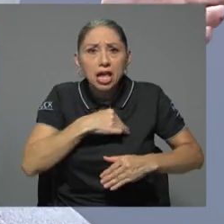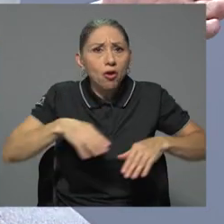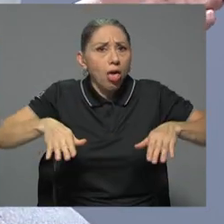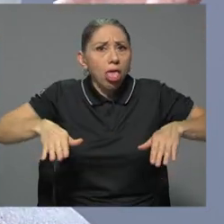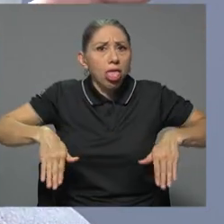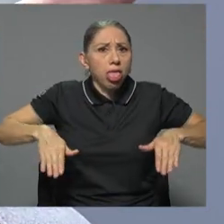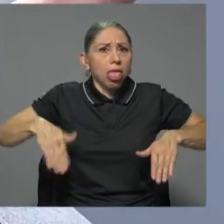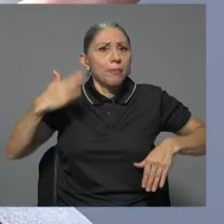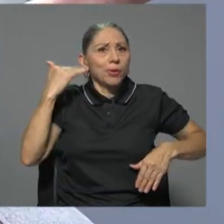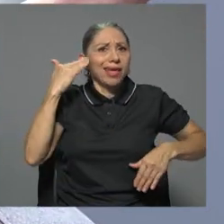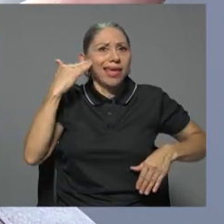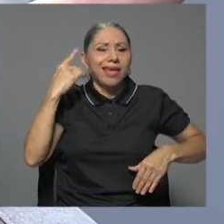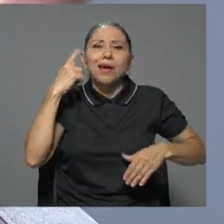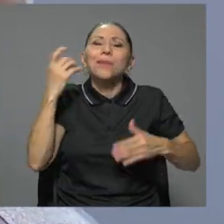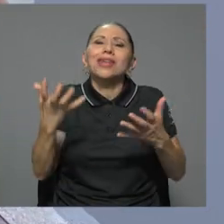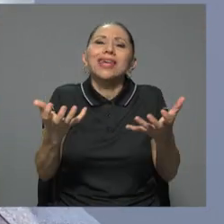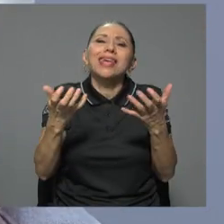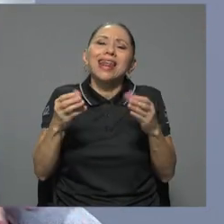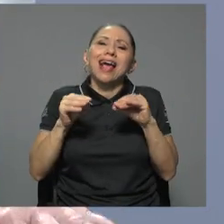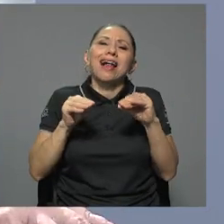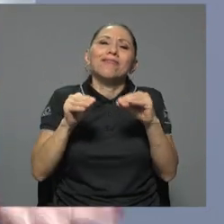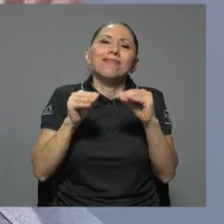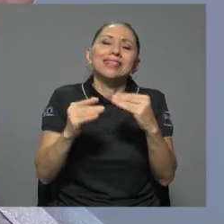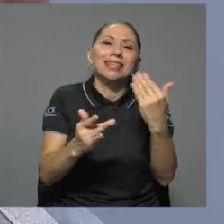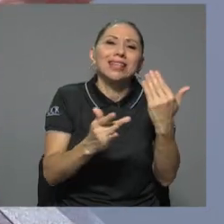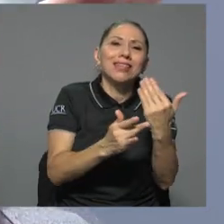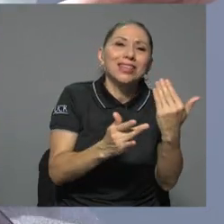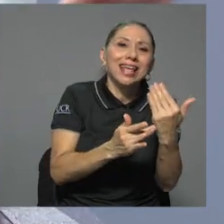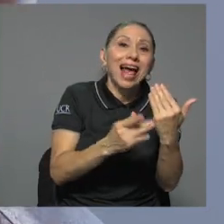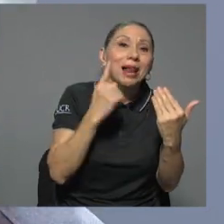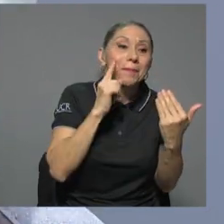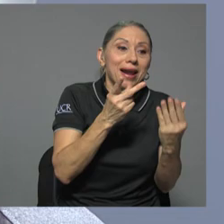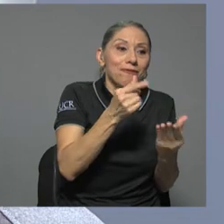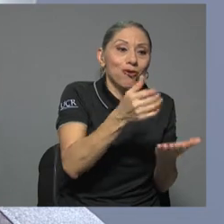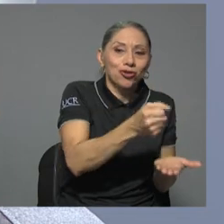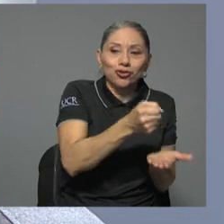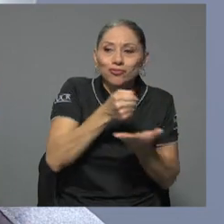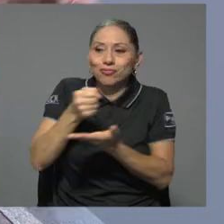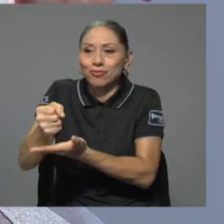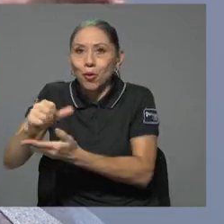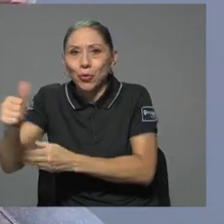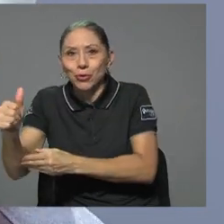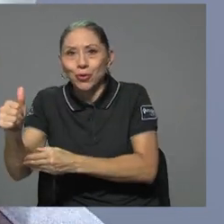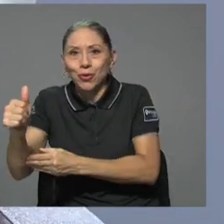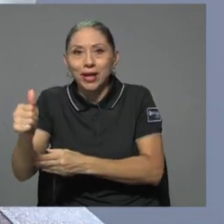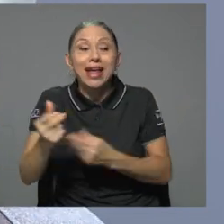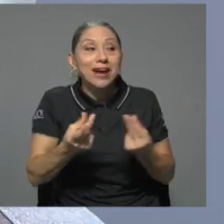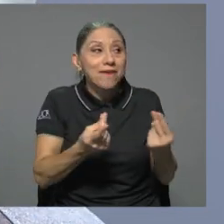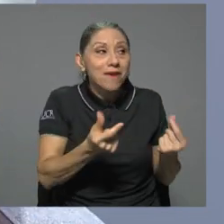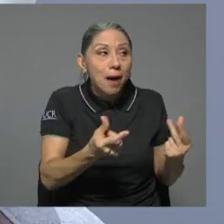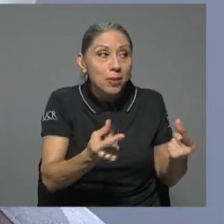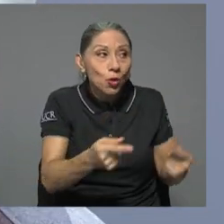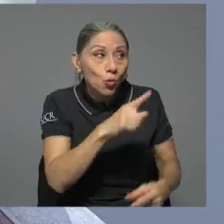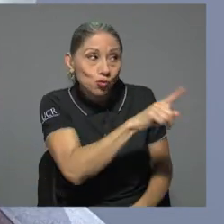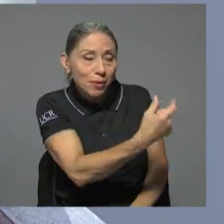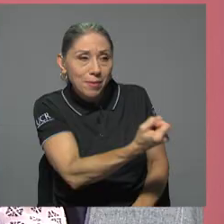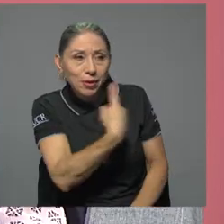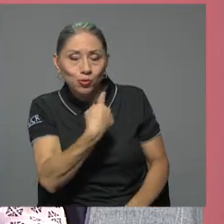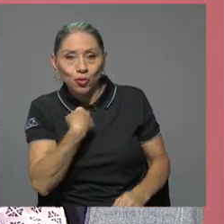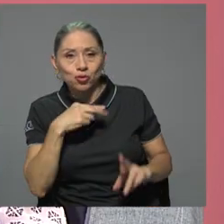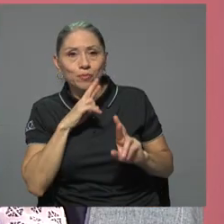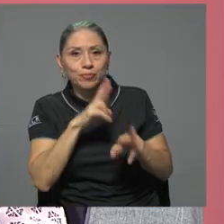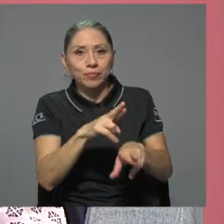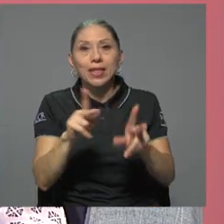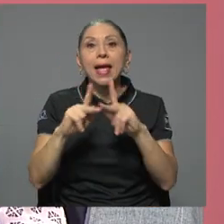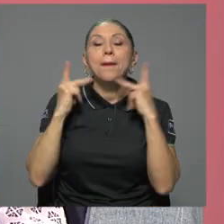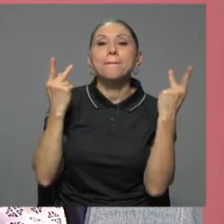porque quiere alfabetización digital y llevarse los fondos a otro lado rápidamente porque usted me hizo la pregunta en el